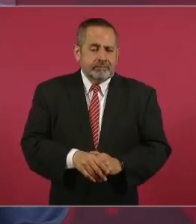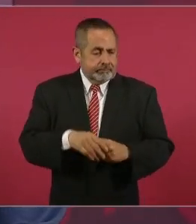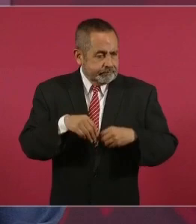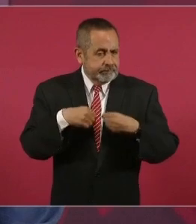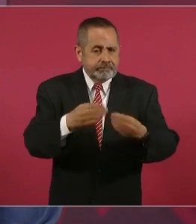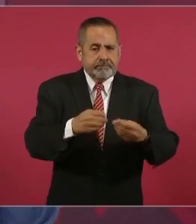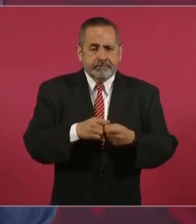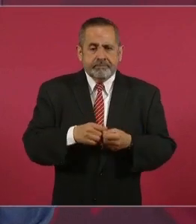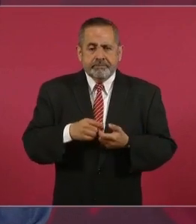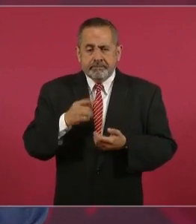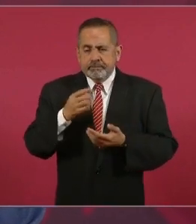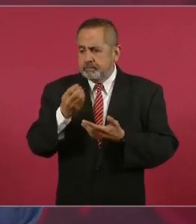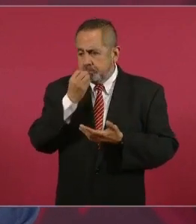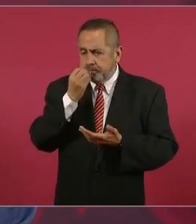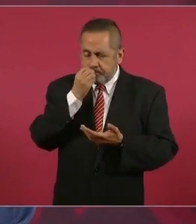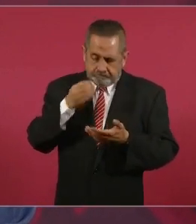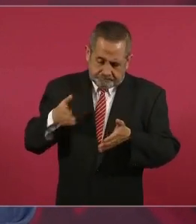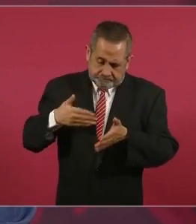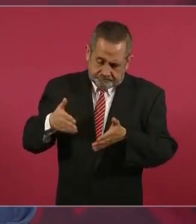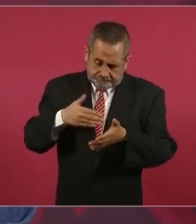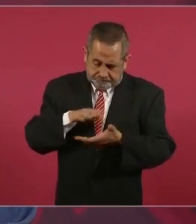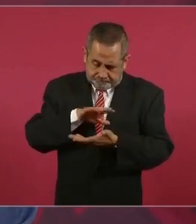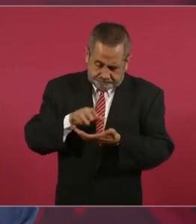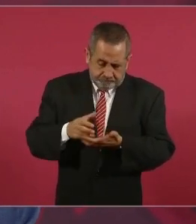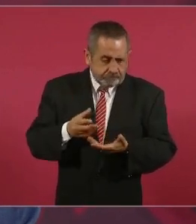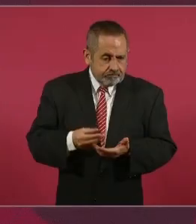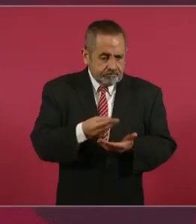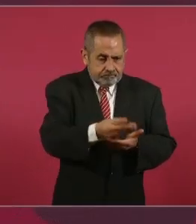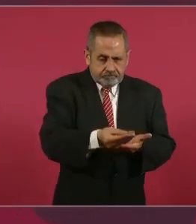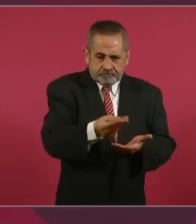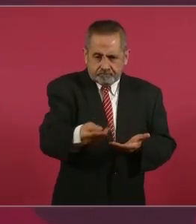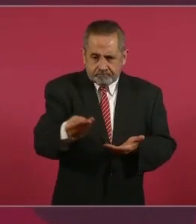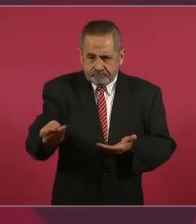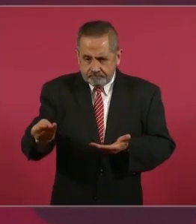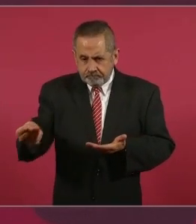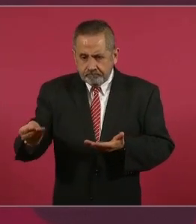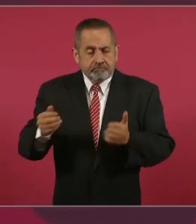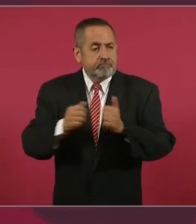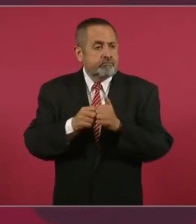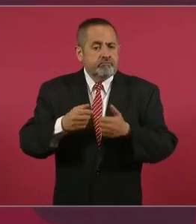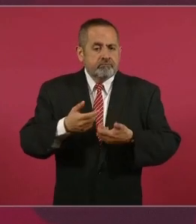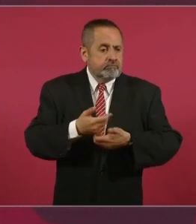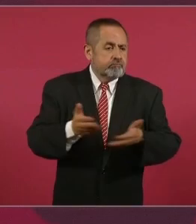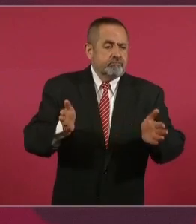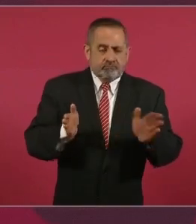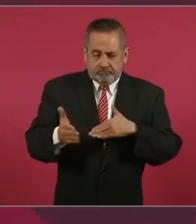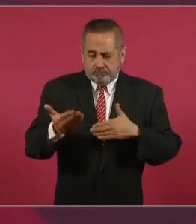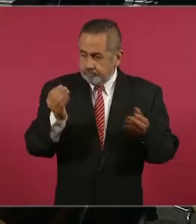otorgando raciones alimentarias y distribuyendo despensas